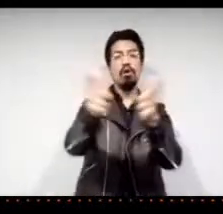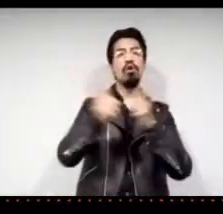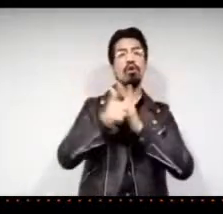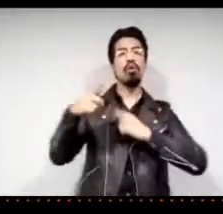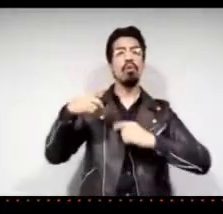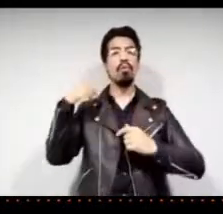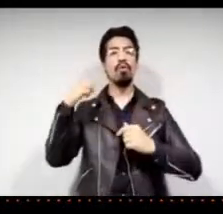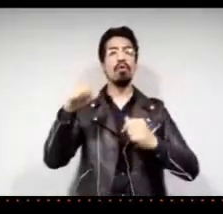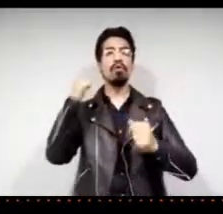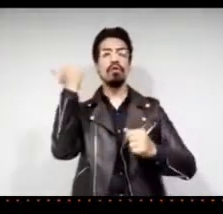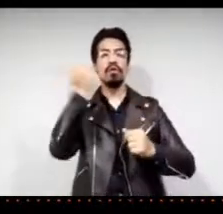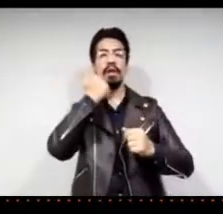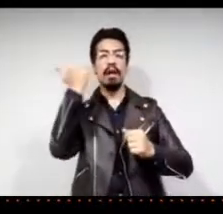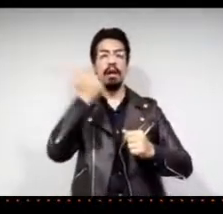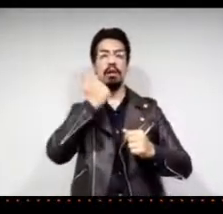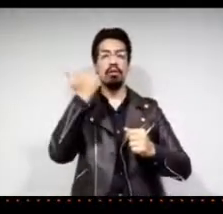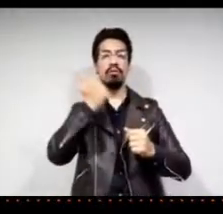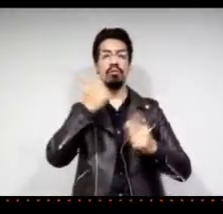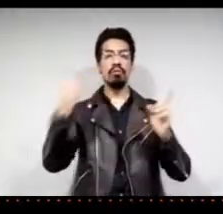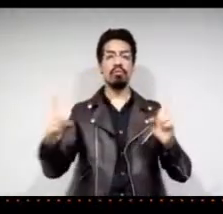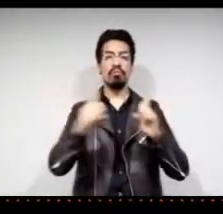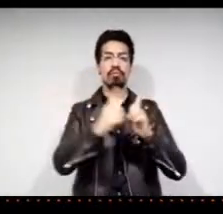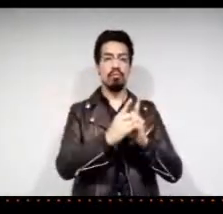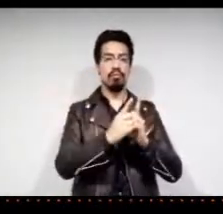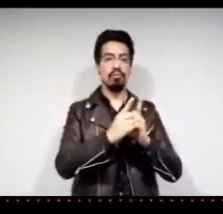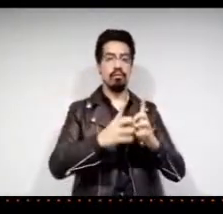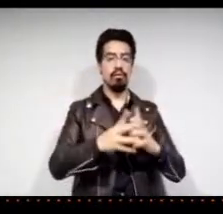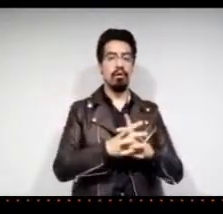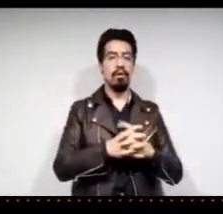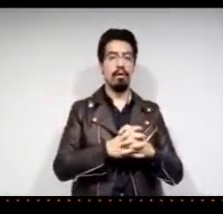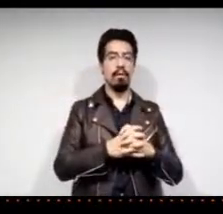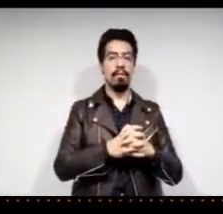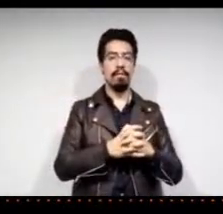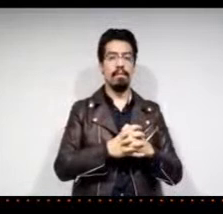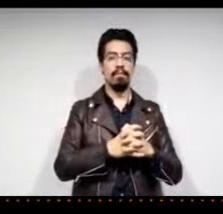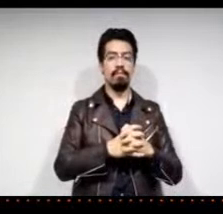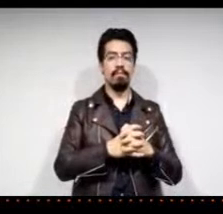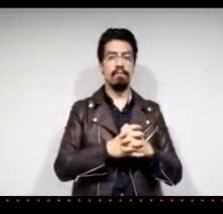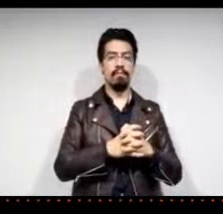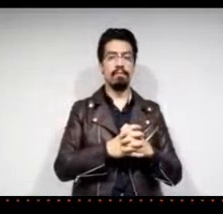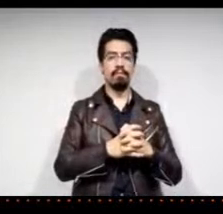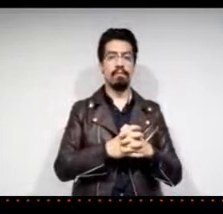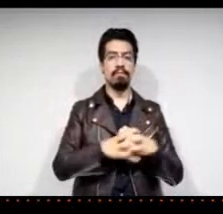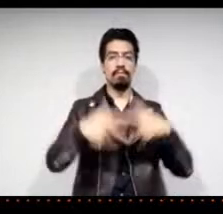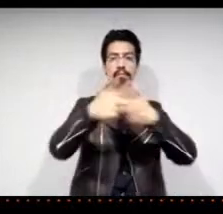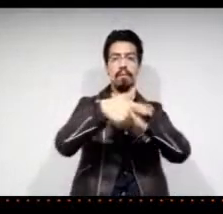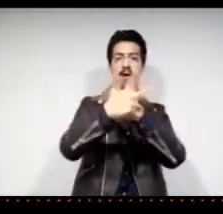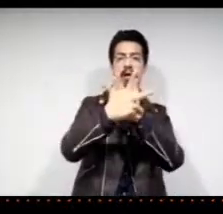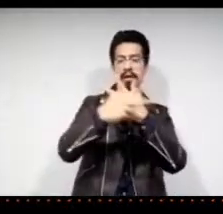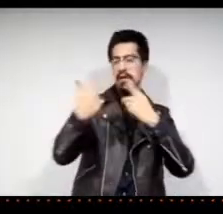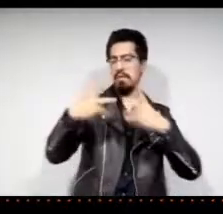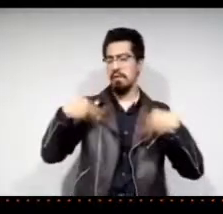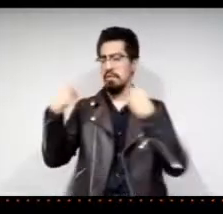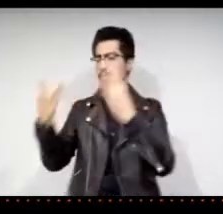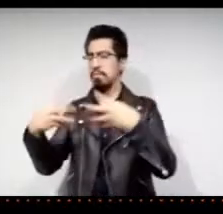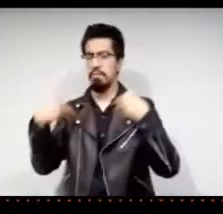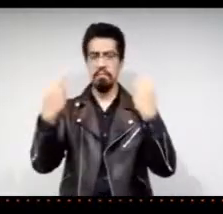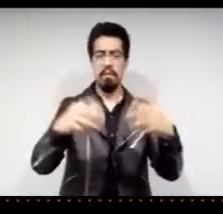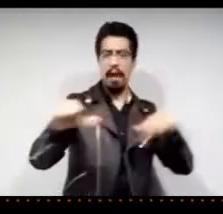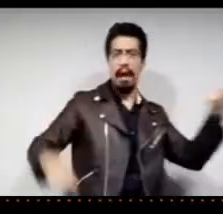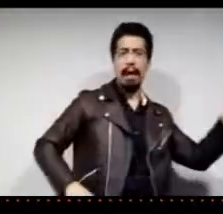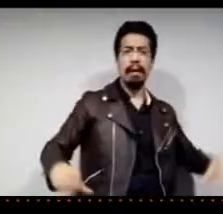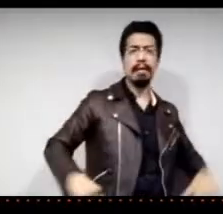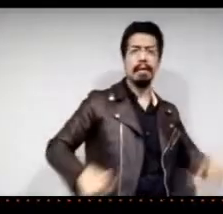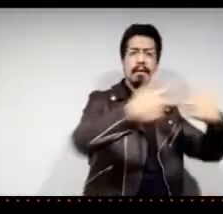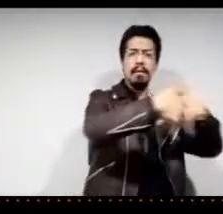y Formación Estudiantil en el TEC. Eso es LIFE, es el acrónimo LIFE. Y LIFE at Home ofrece esas actividades a distancia para los estudiantes, más